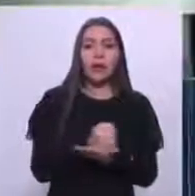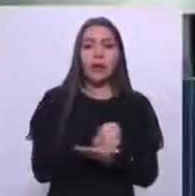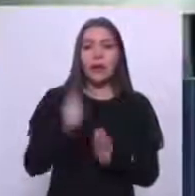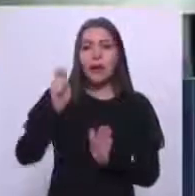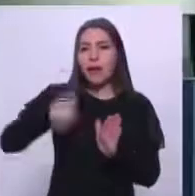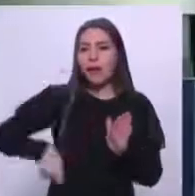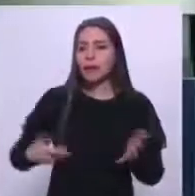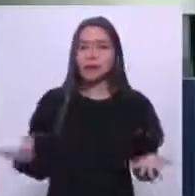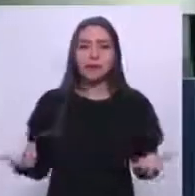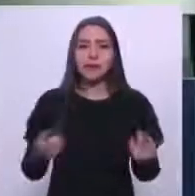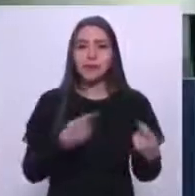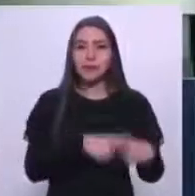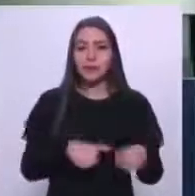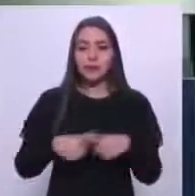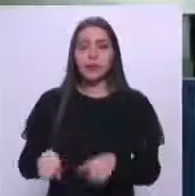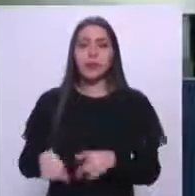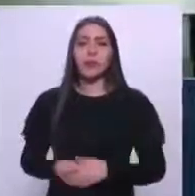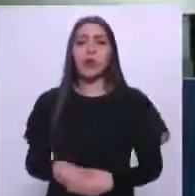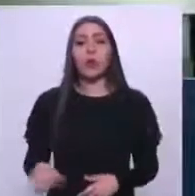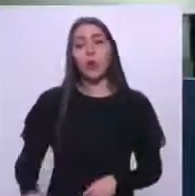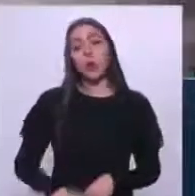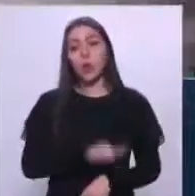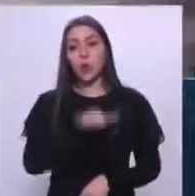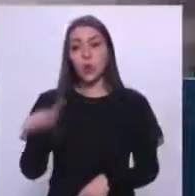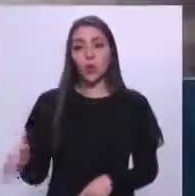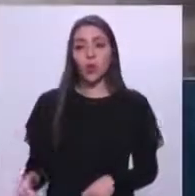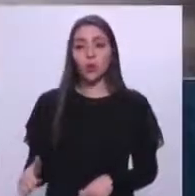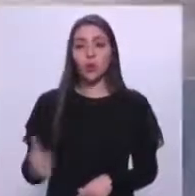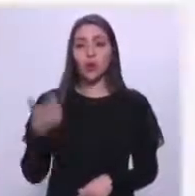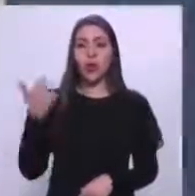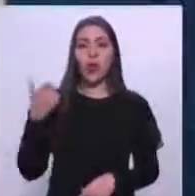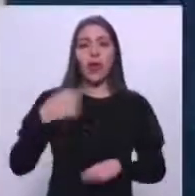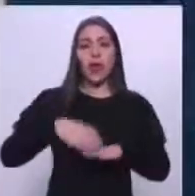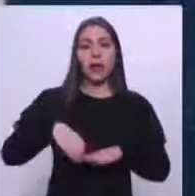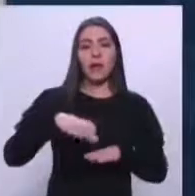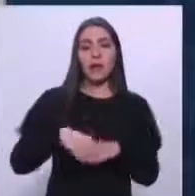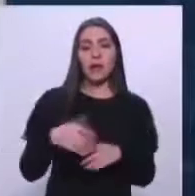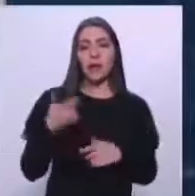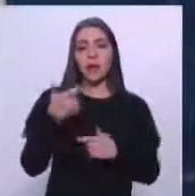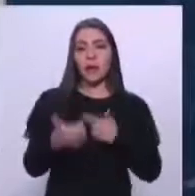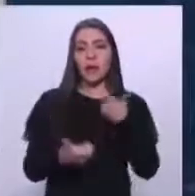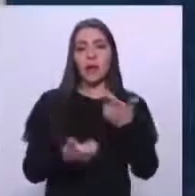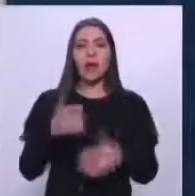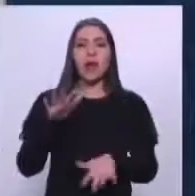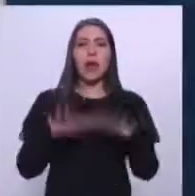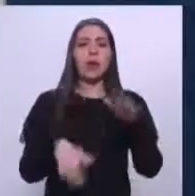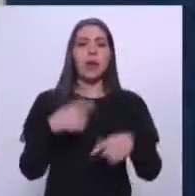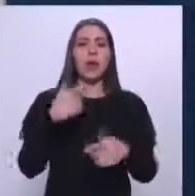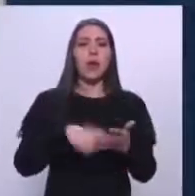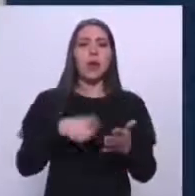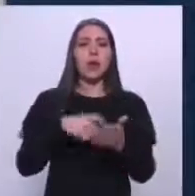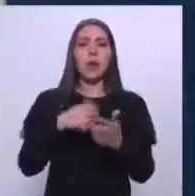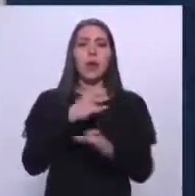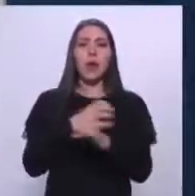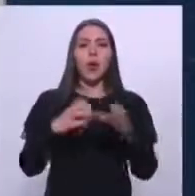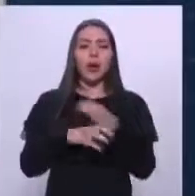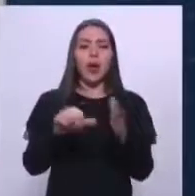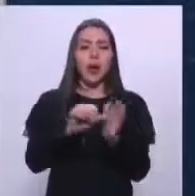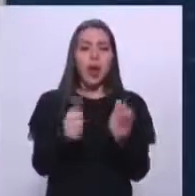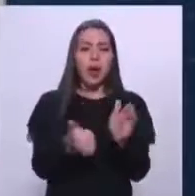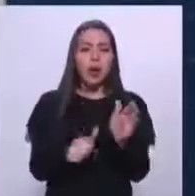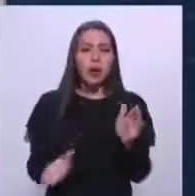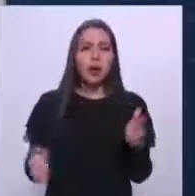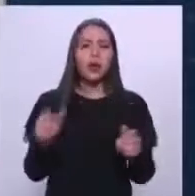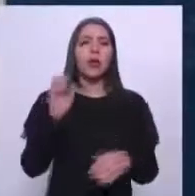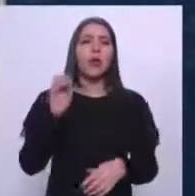crédito, en fin, pero otra parte se hace de manera efectiva, al comprar artesanías, al ir a